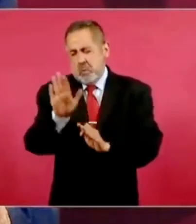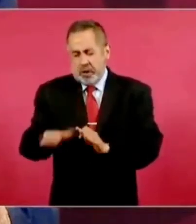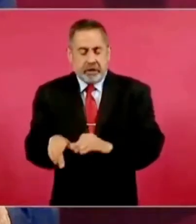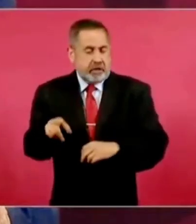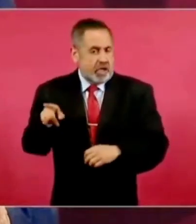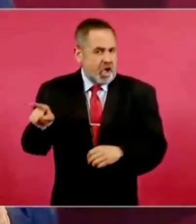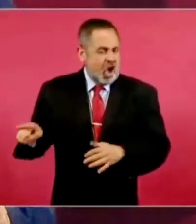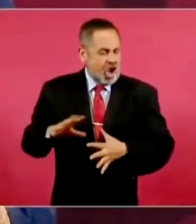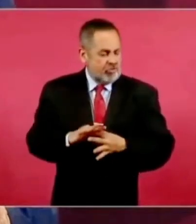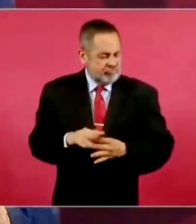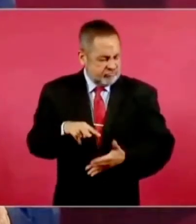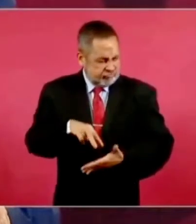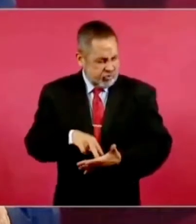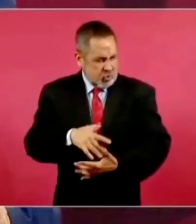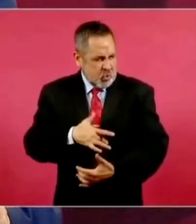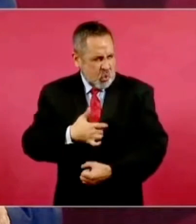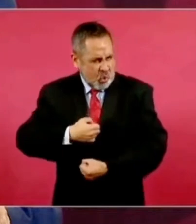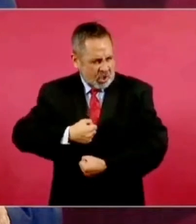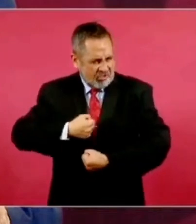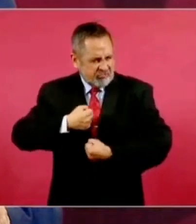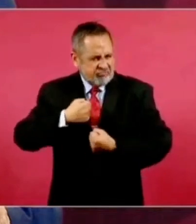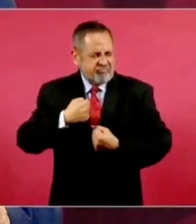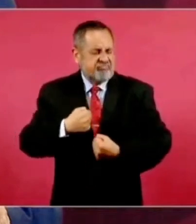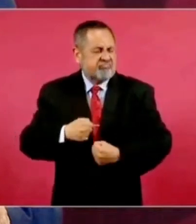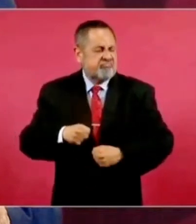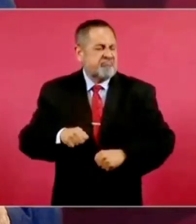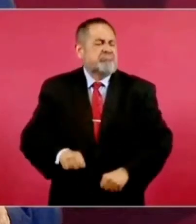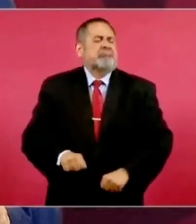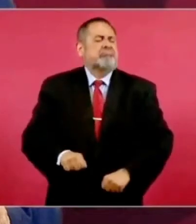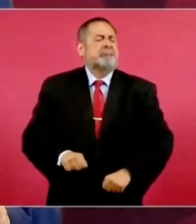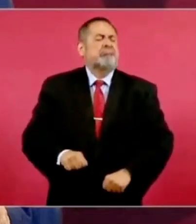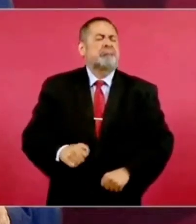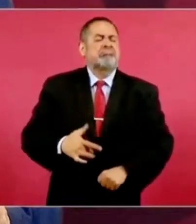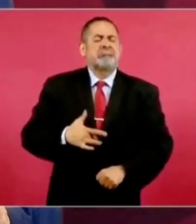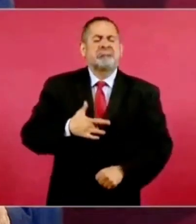de un temple excepcional